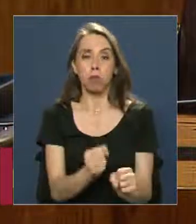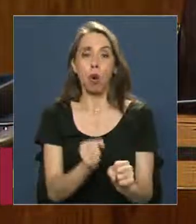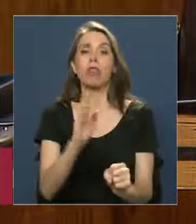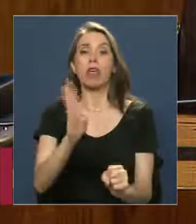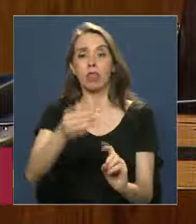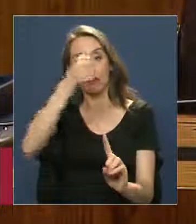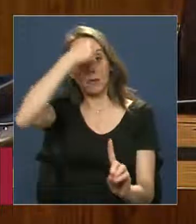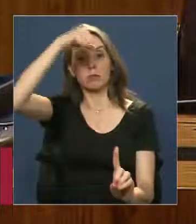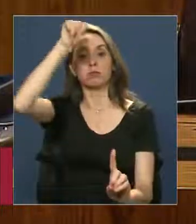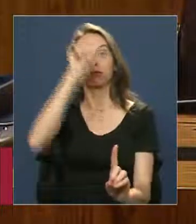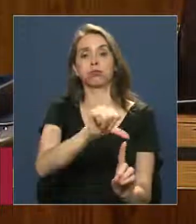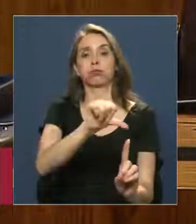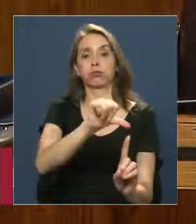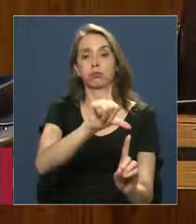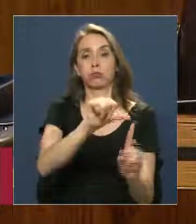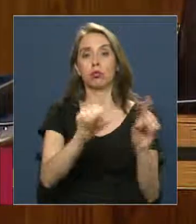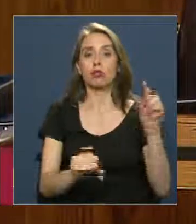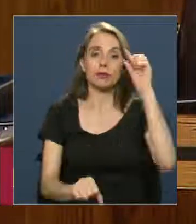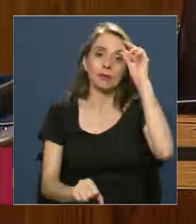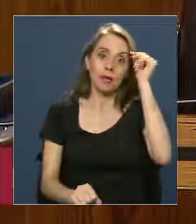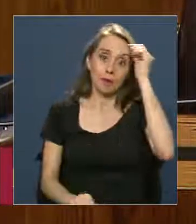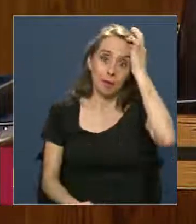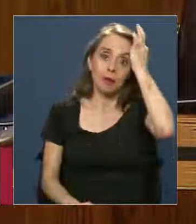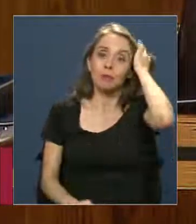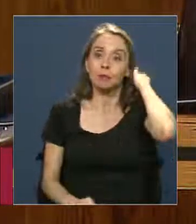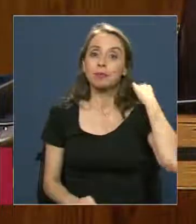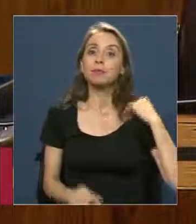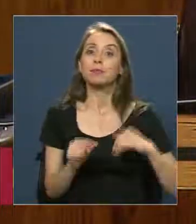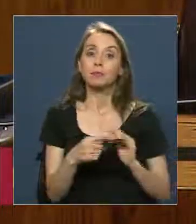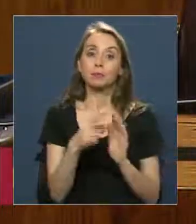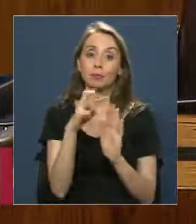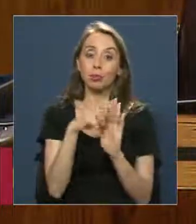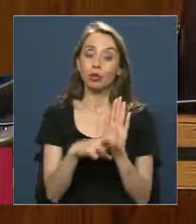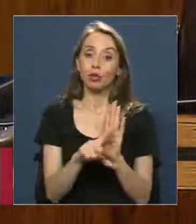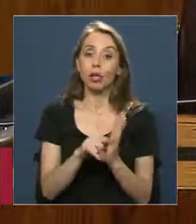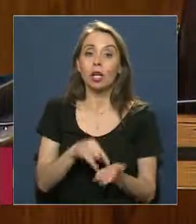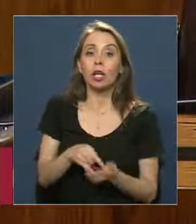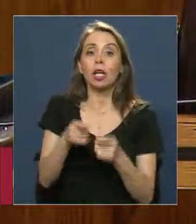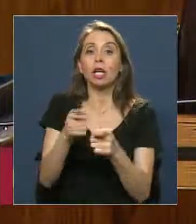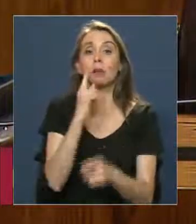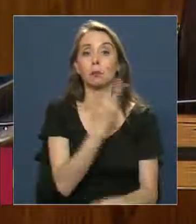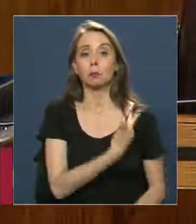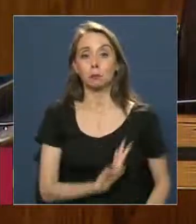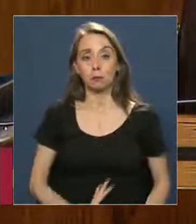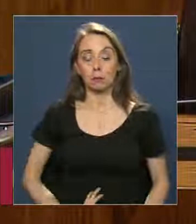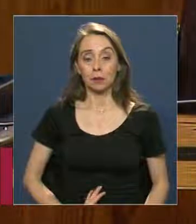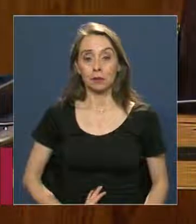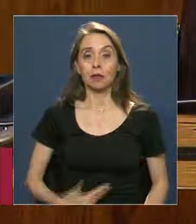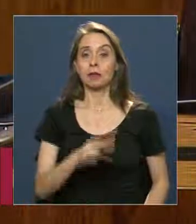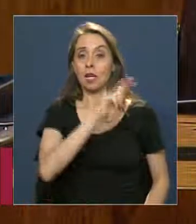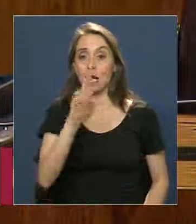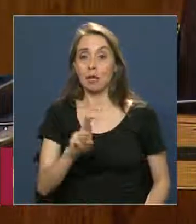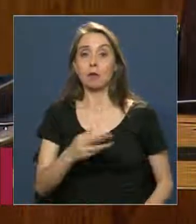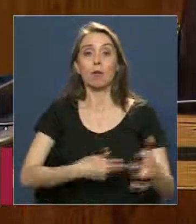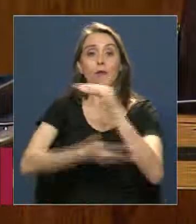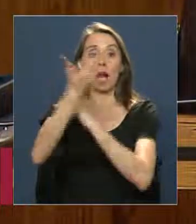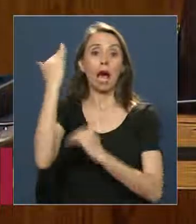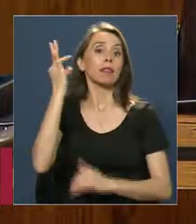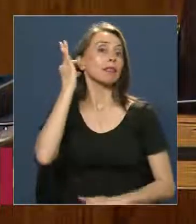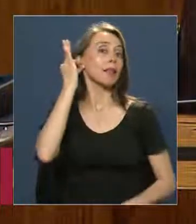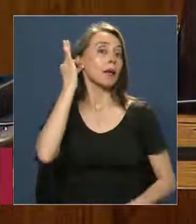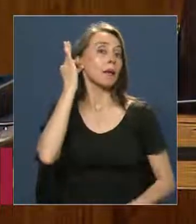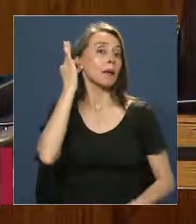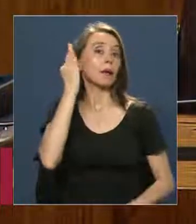debe sancionar. En este proyecto, que es originado en un mensaje de la administración anterior, de la presidenta Bachelet,